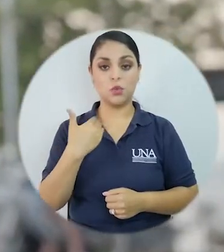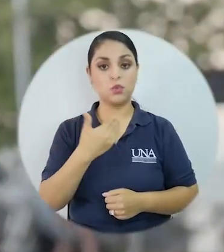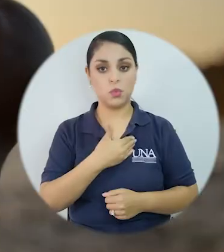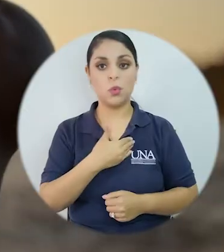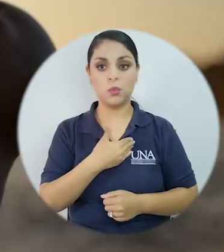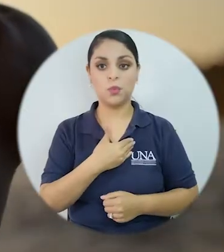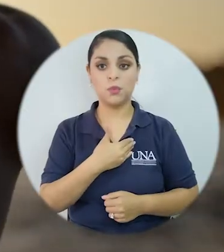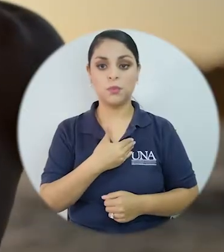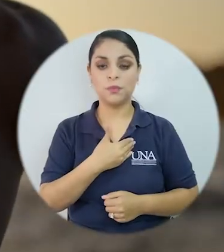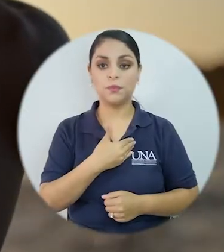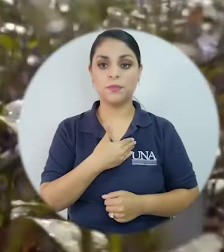tenemos por lo menos